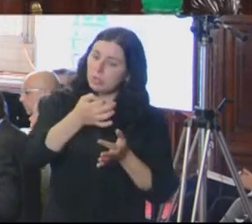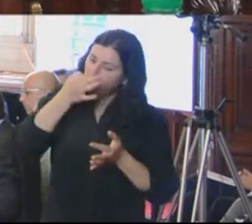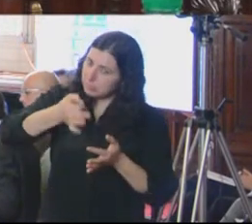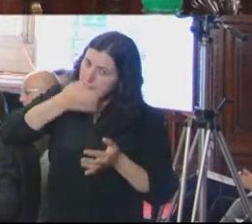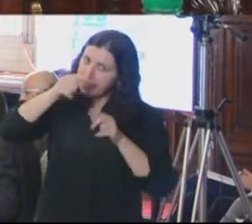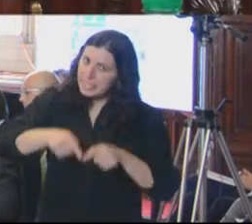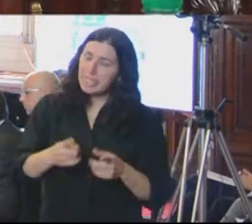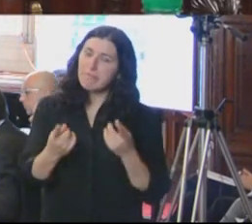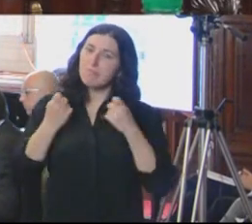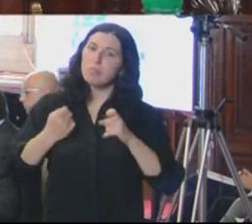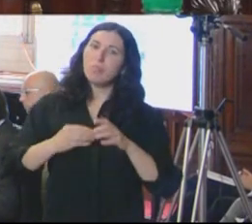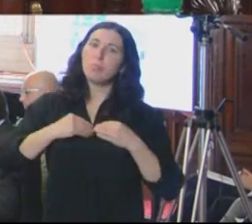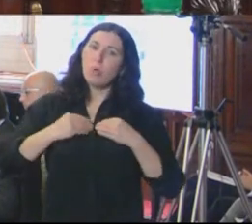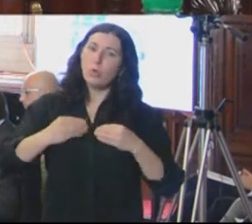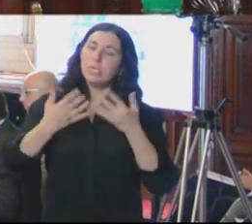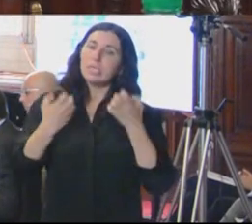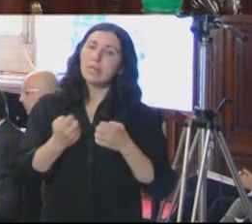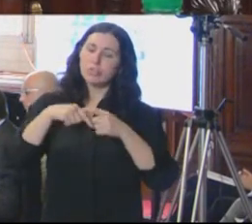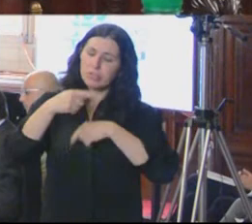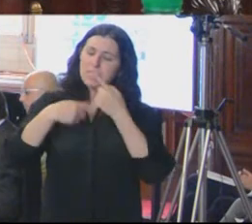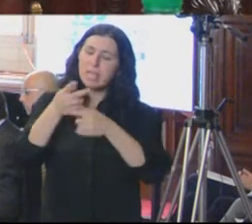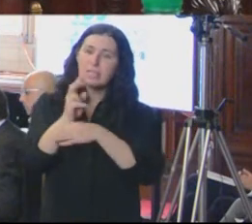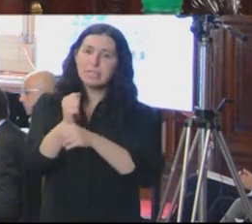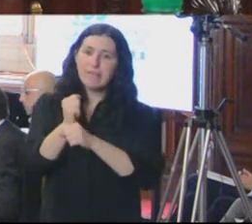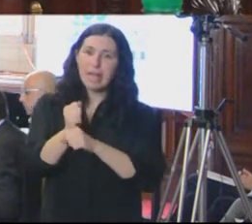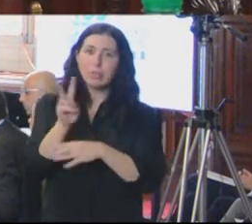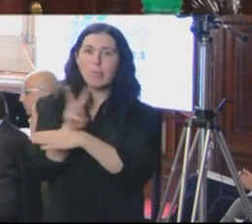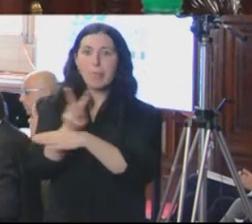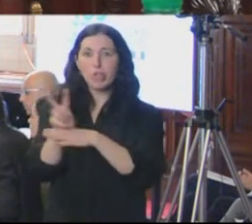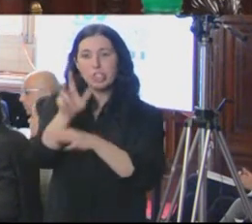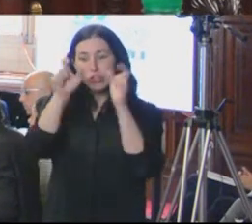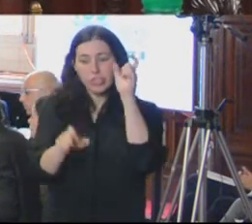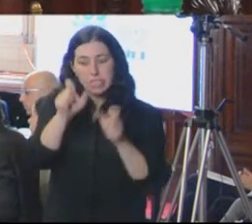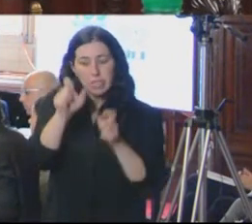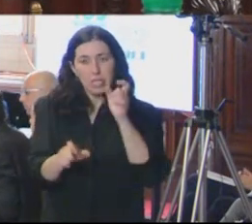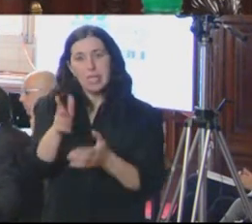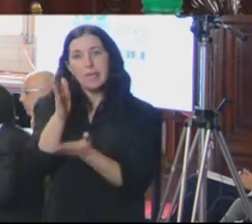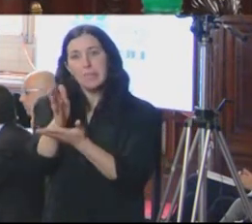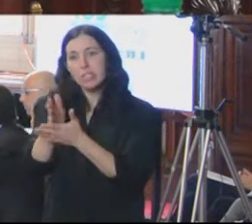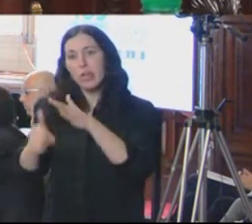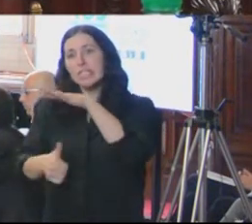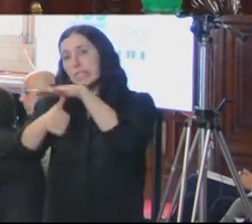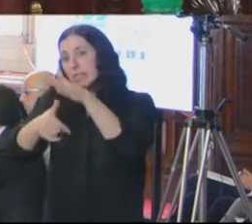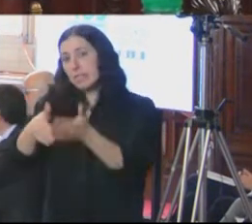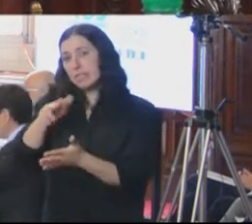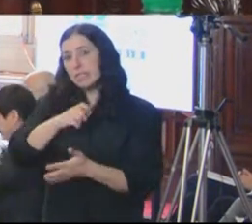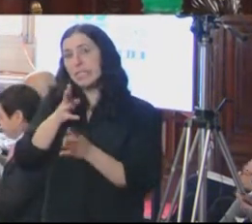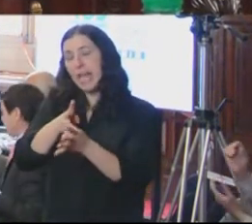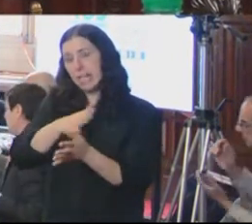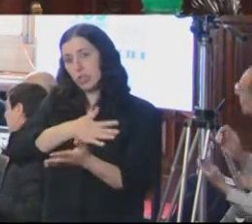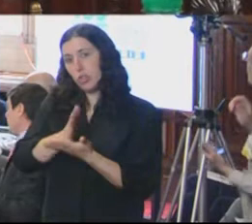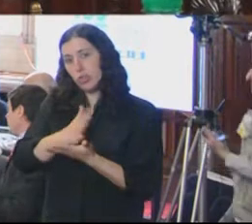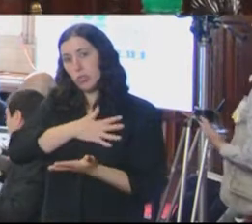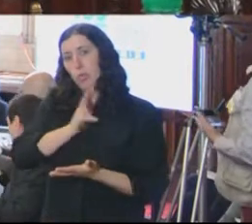firme voluntad de seguir trabajando por la protección y seguridad personal de los y las defensoras de derechos humanos. Gracias. Muchísimas